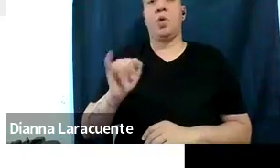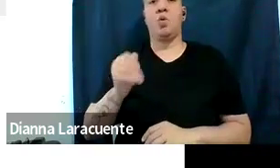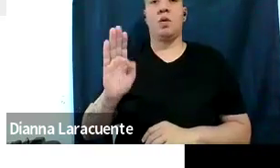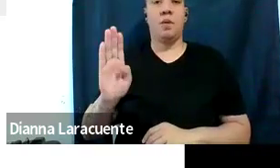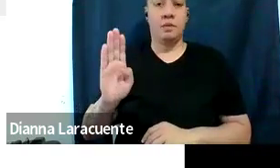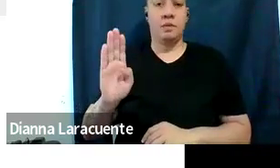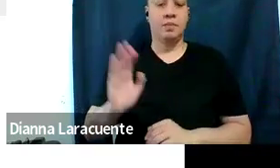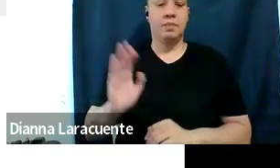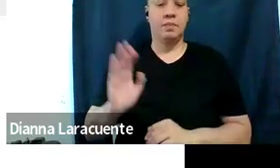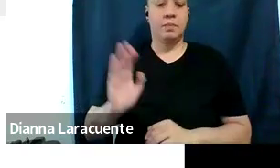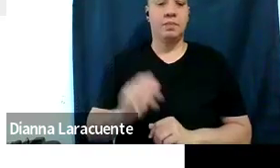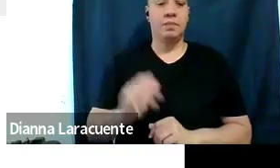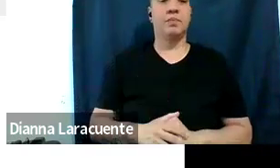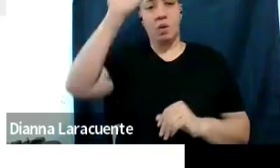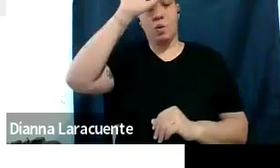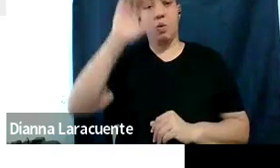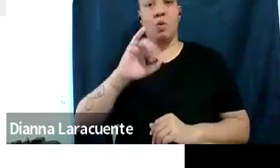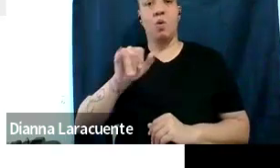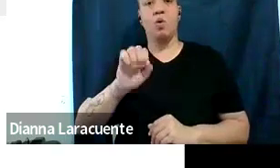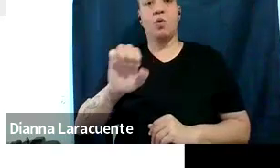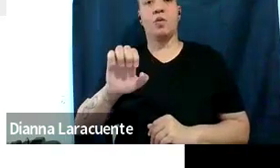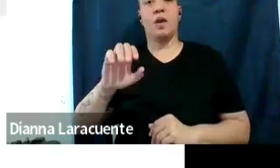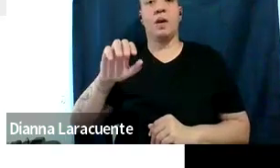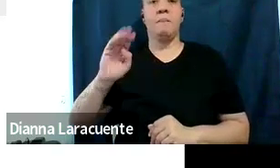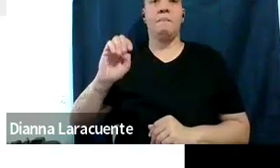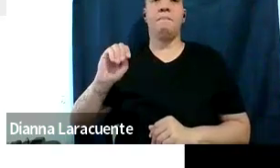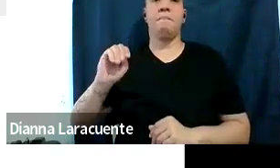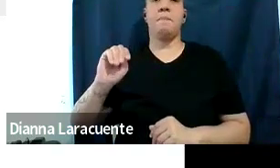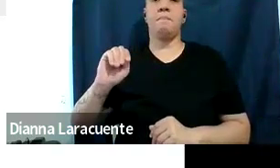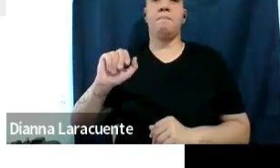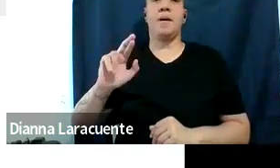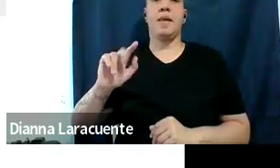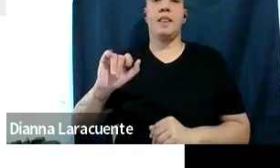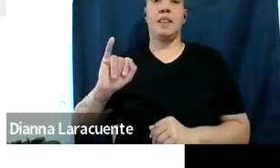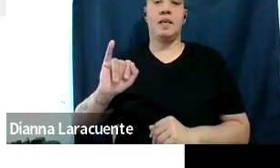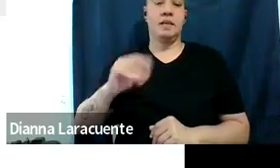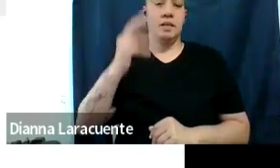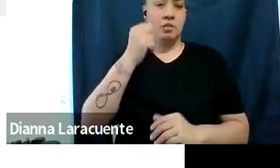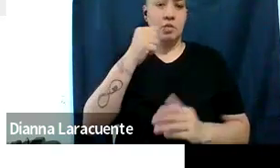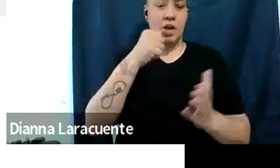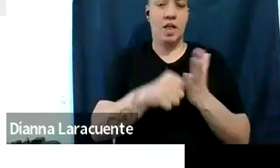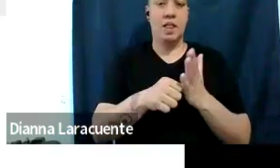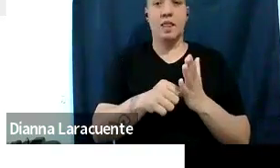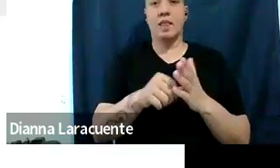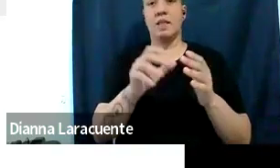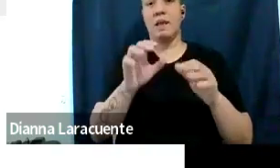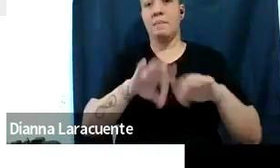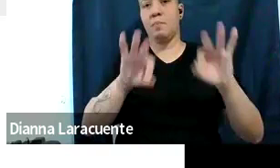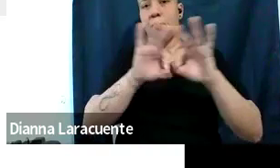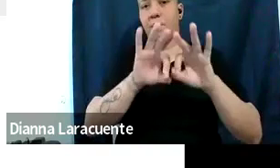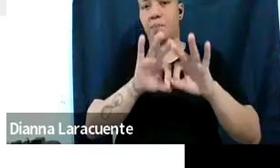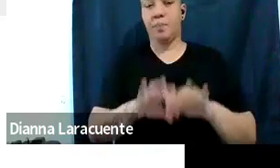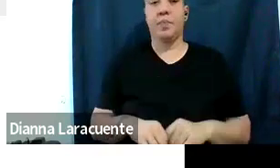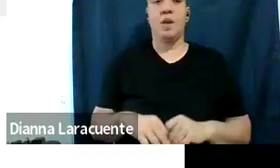cubano José Martí, por eso lo llamó la Carta Magna. Fíjense, nosotros teníamos ya unos intereses democráticos, inclusive antes